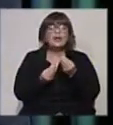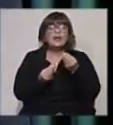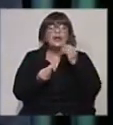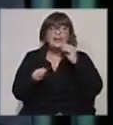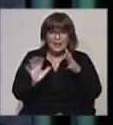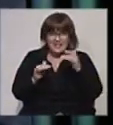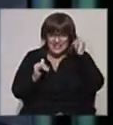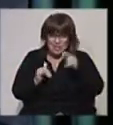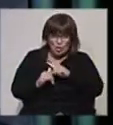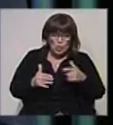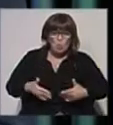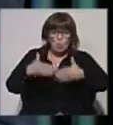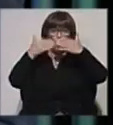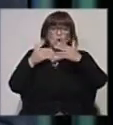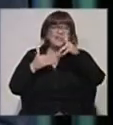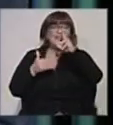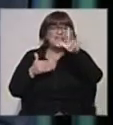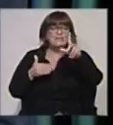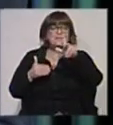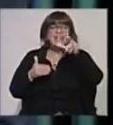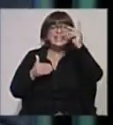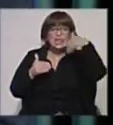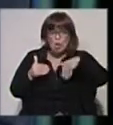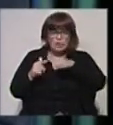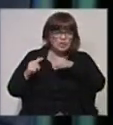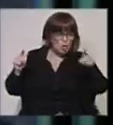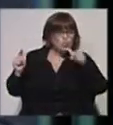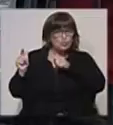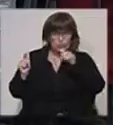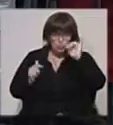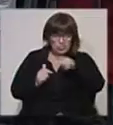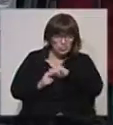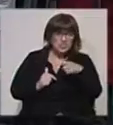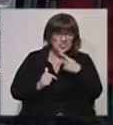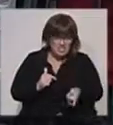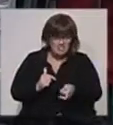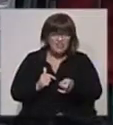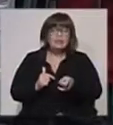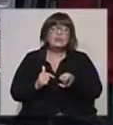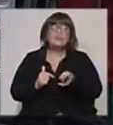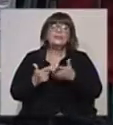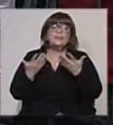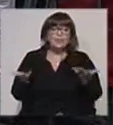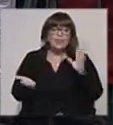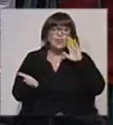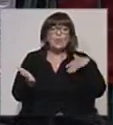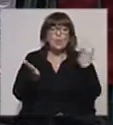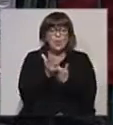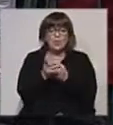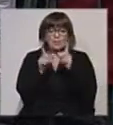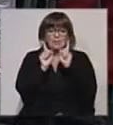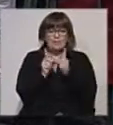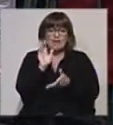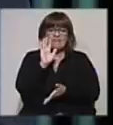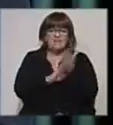muro en los 3.000 kilómetros de frontera era una solución, si servía para algo o no. Y bueno, con esa consigna ahí salimos con